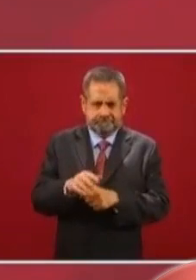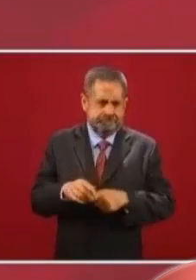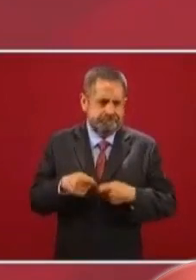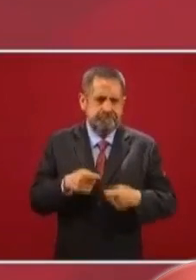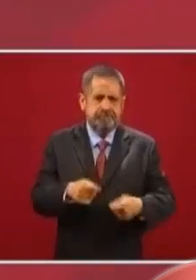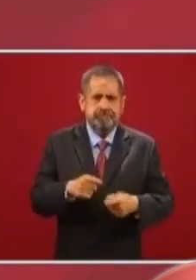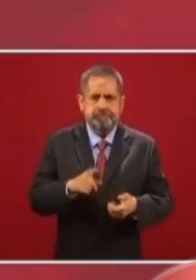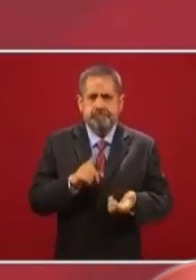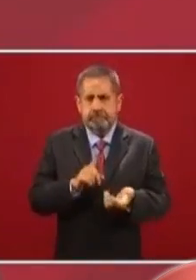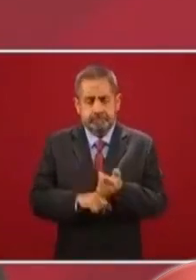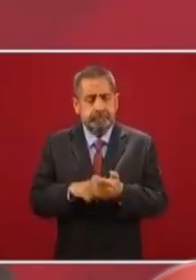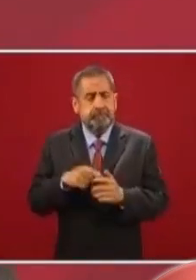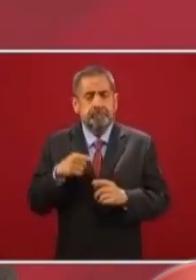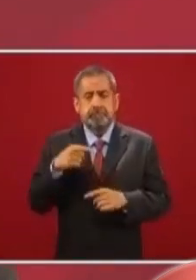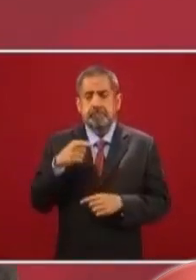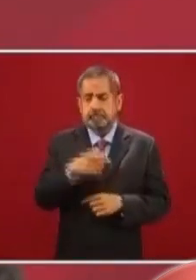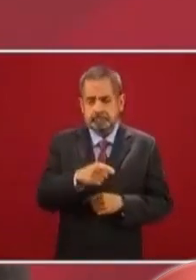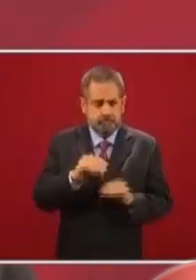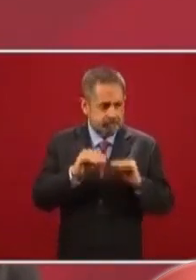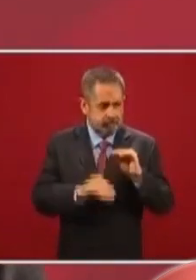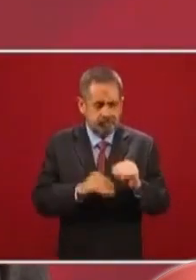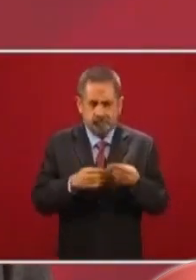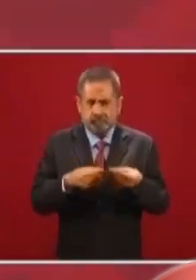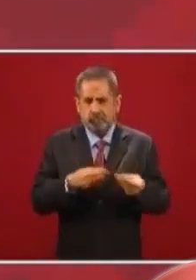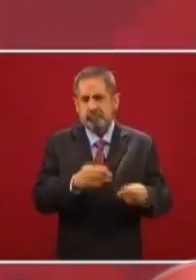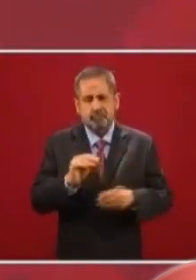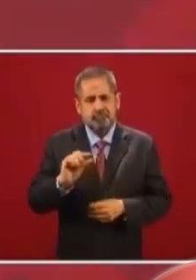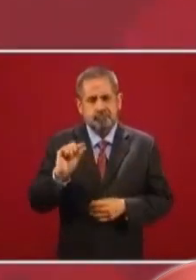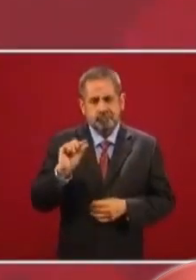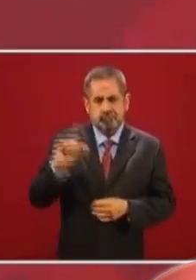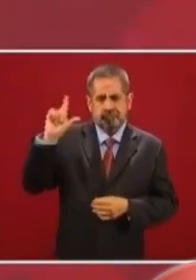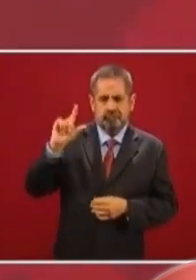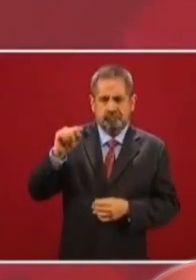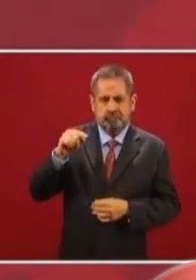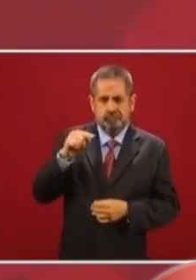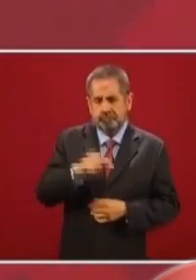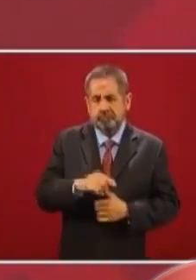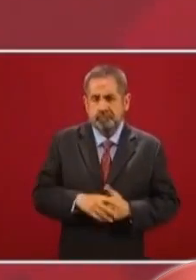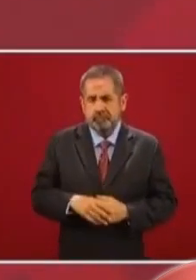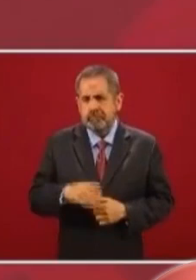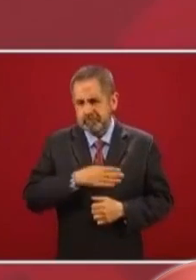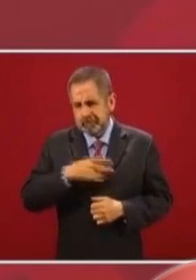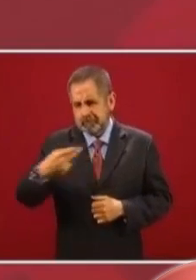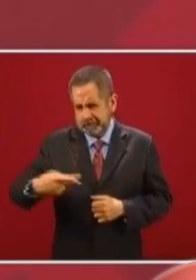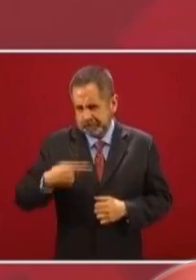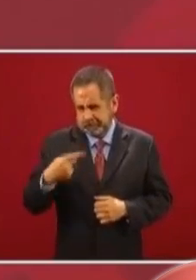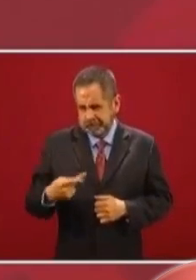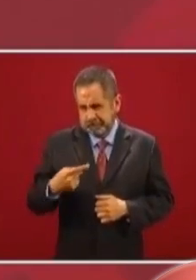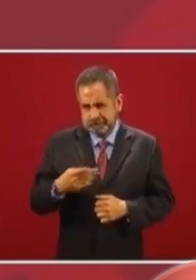y ejecutados de manera profesional. Qué bien que preguntas eso,